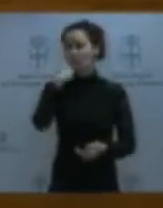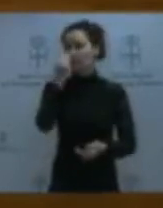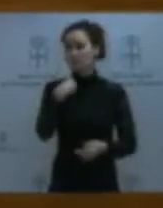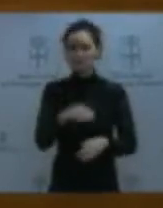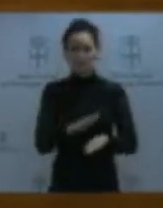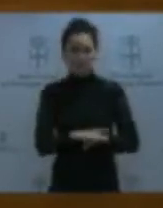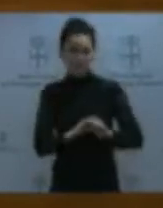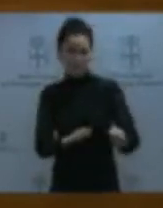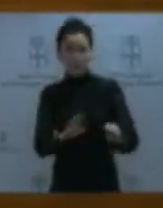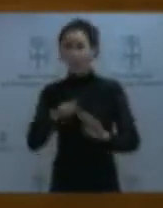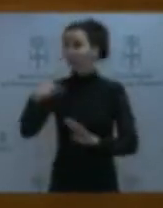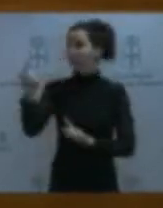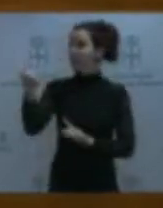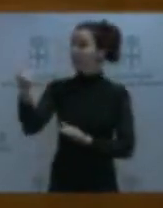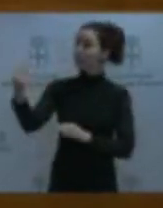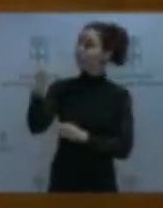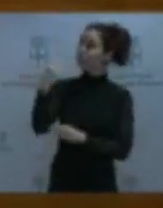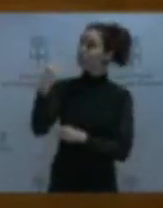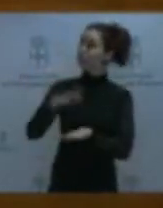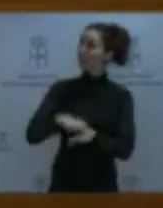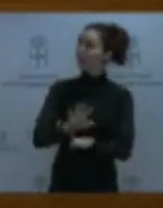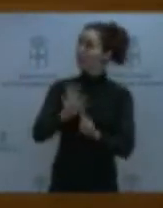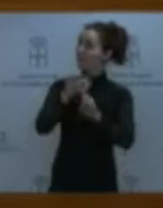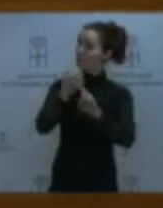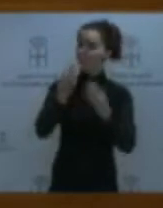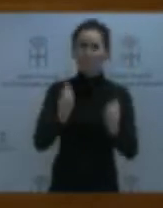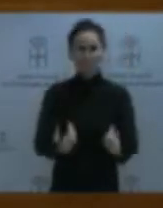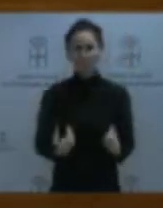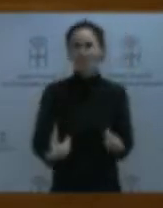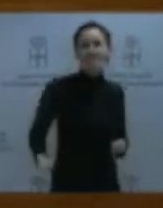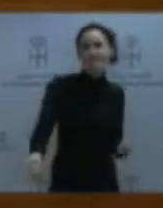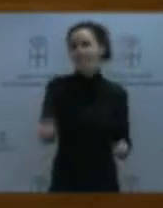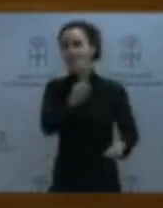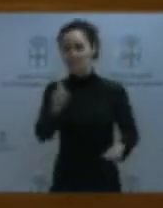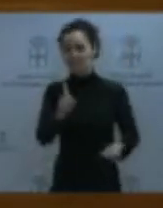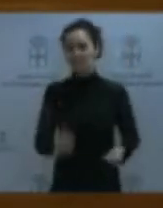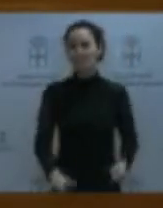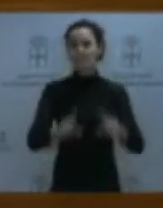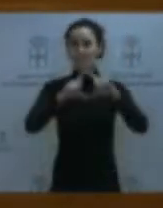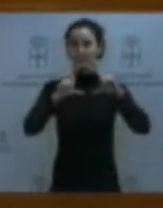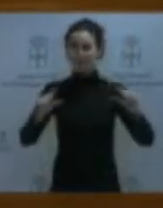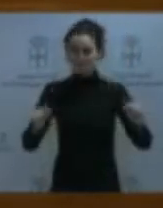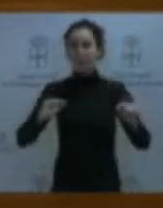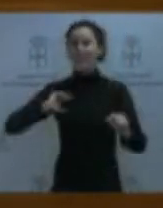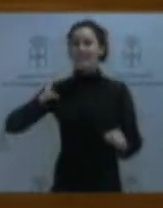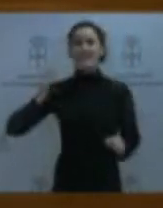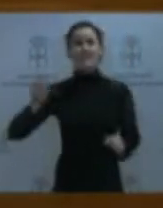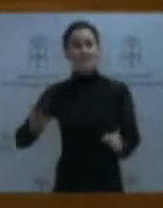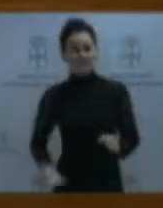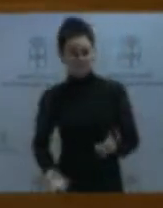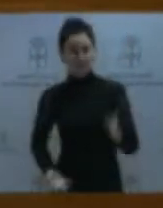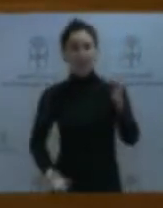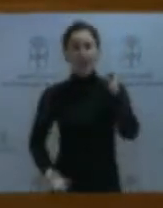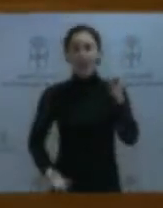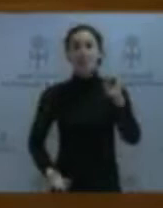dinero de fuera igual que las soluciones. Y nosotros creemos que no es así, que en Asturias hay riqueza, mucha riqueza,